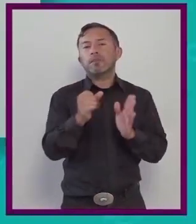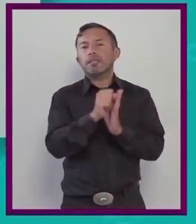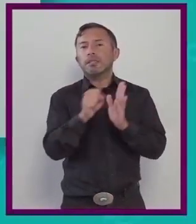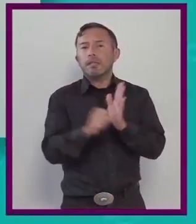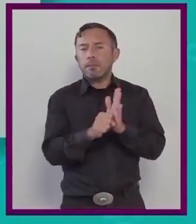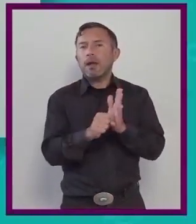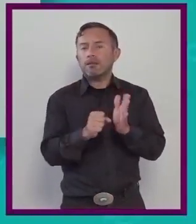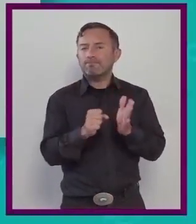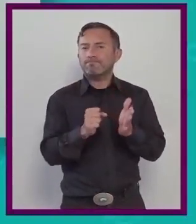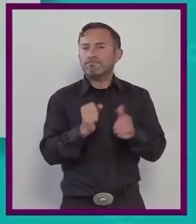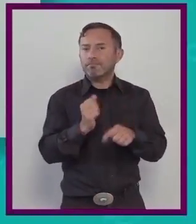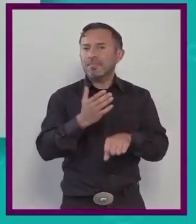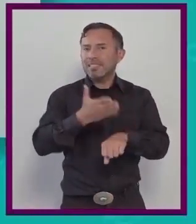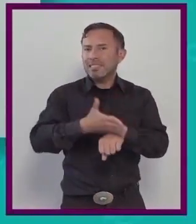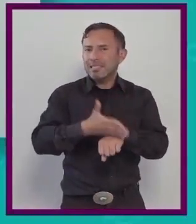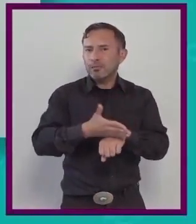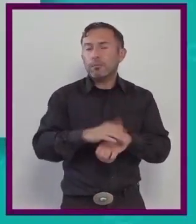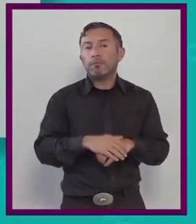el sistema inquisitivo,